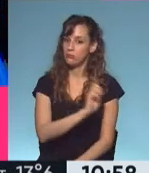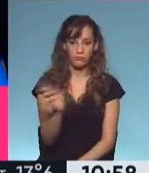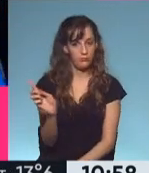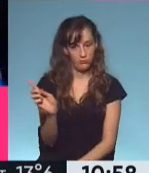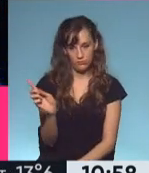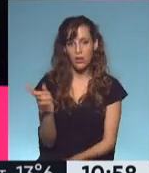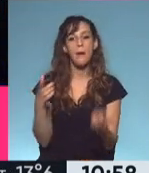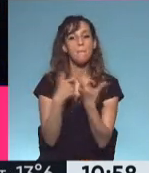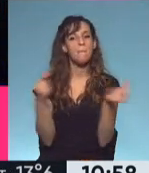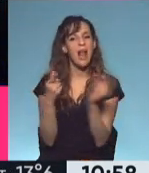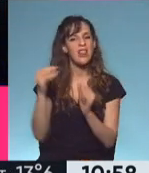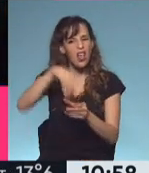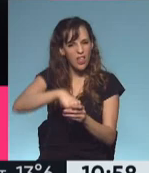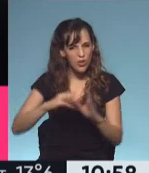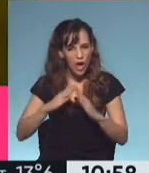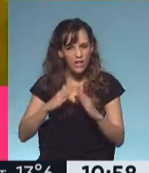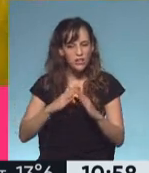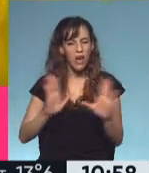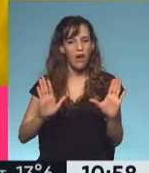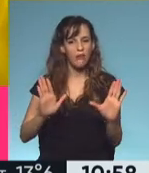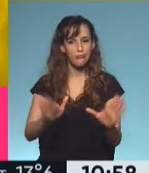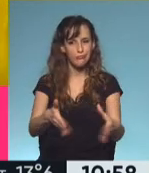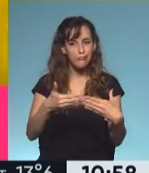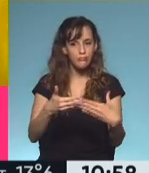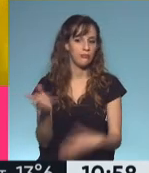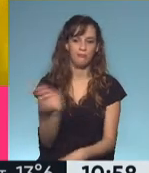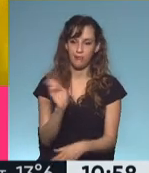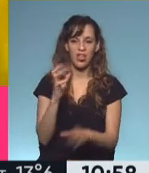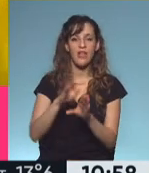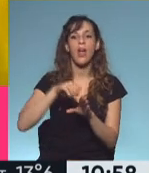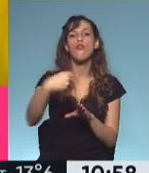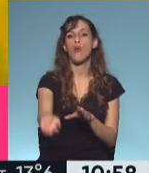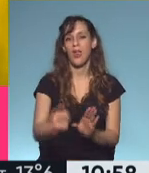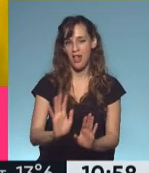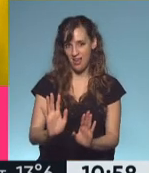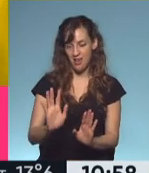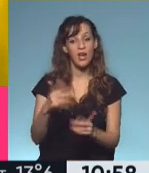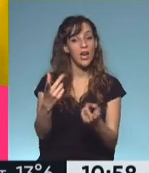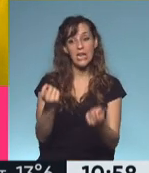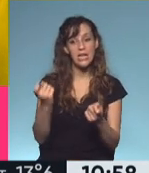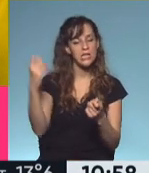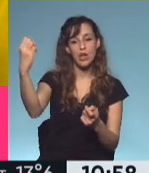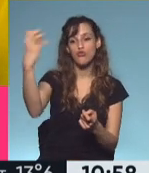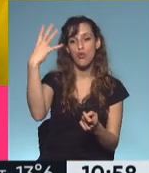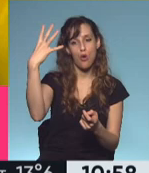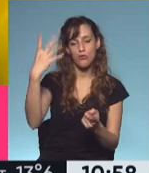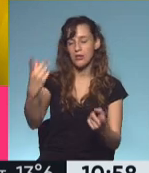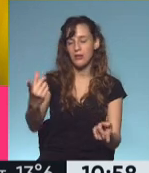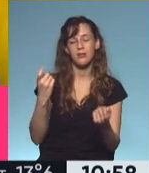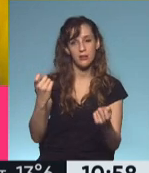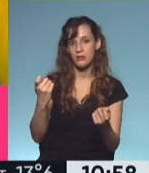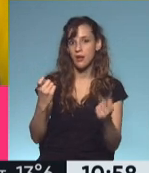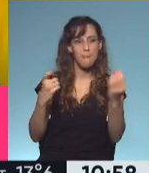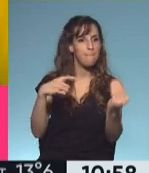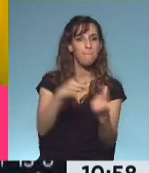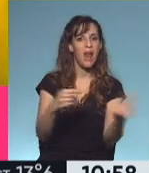las plantas. En realidad, claro, no existen las plantas de interior. Luminosidad, no luz directa. Necesita sol. Ah, necesita sol. La mayoría necesitan sol.